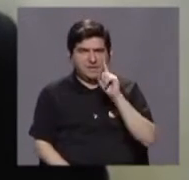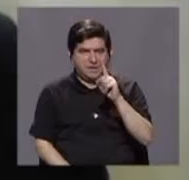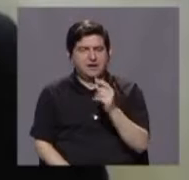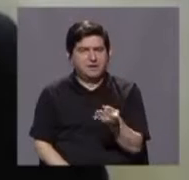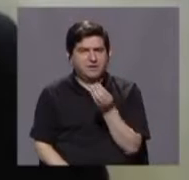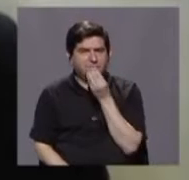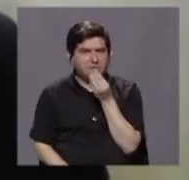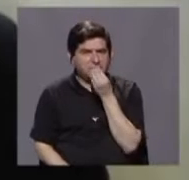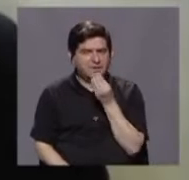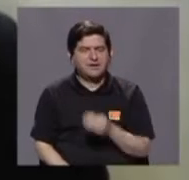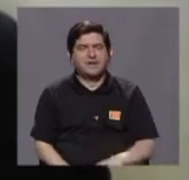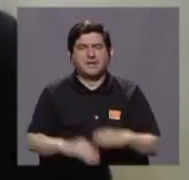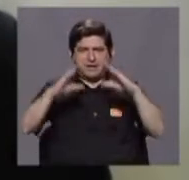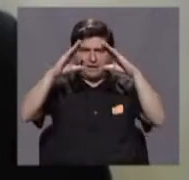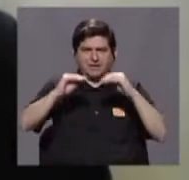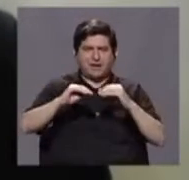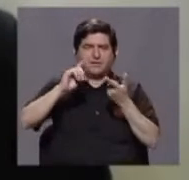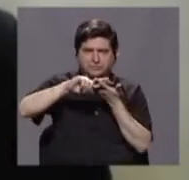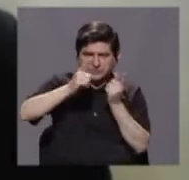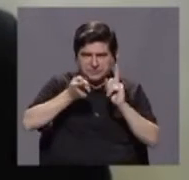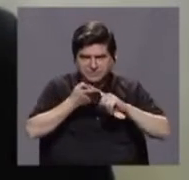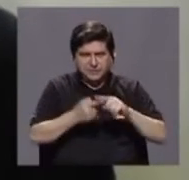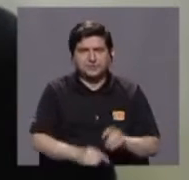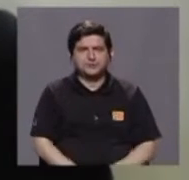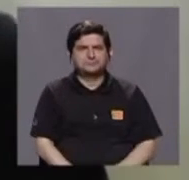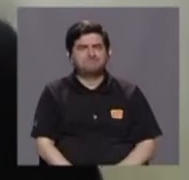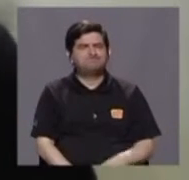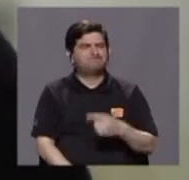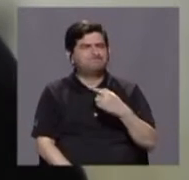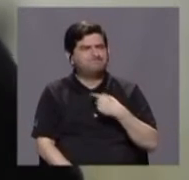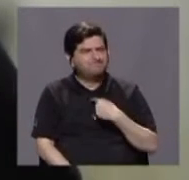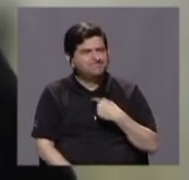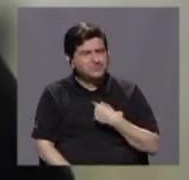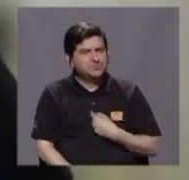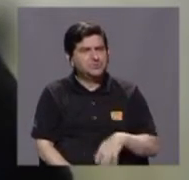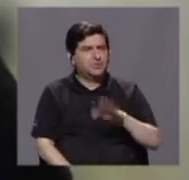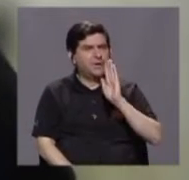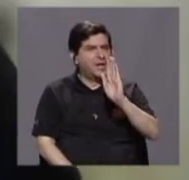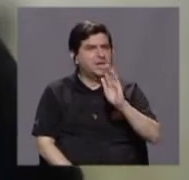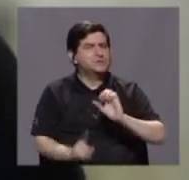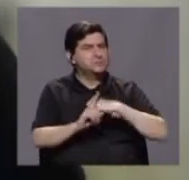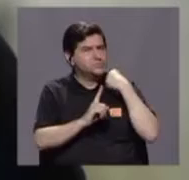cena amistosa: Guillem, yo estuviese en tu lugar,